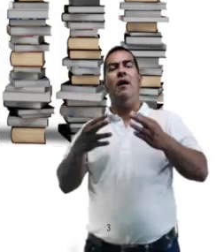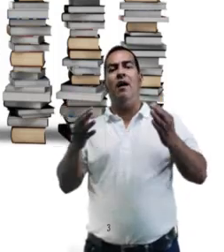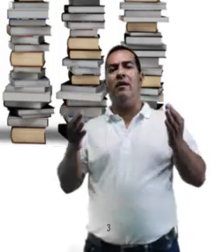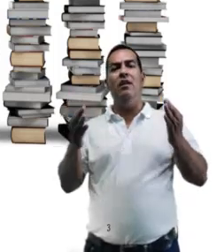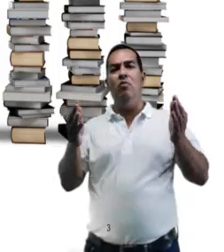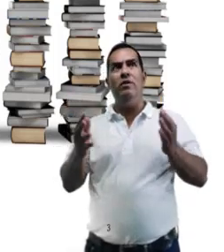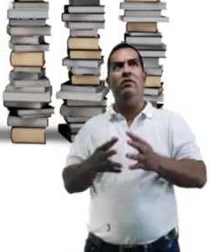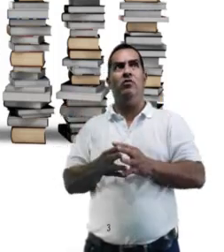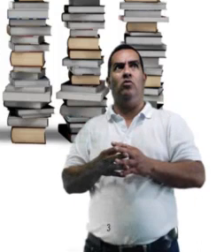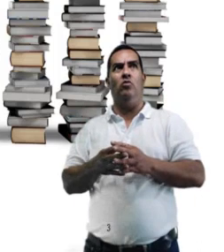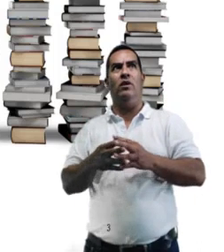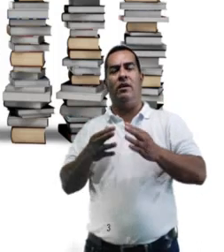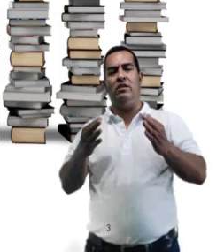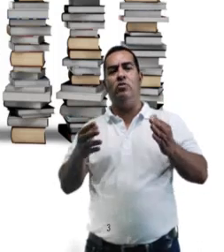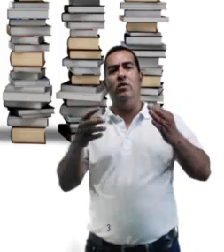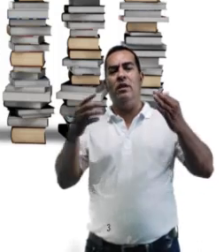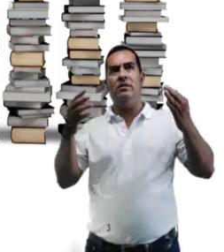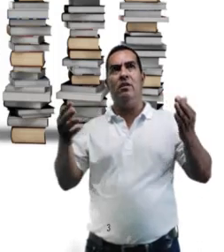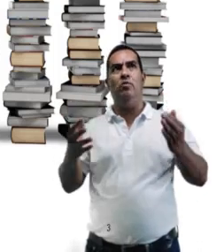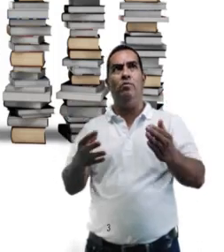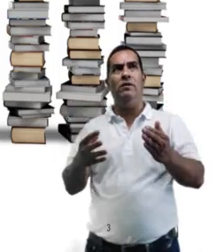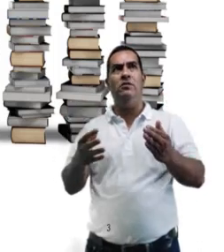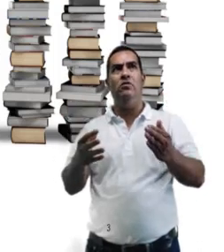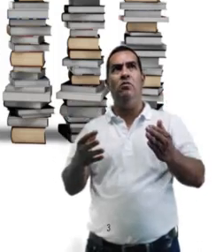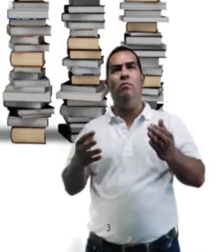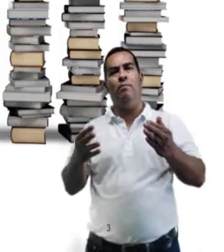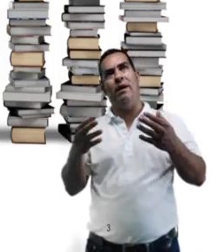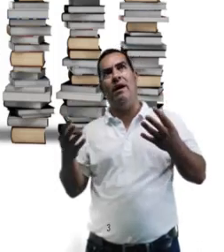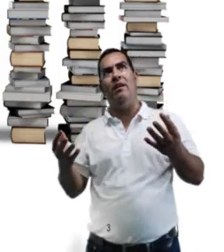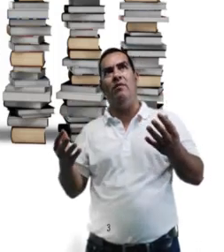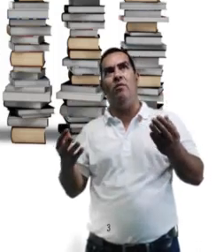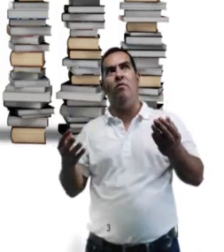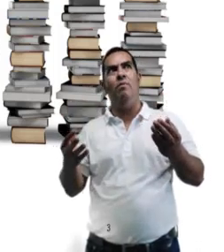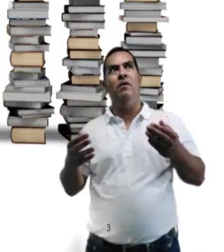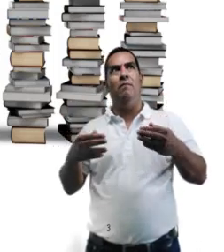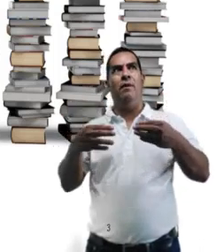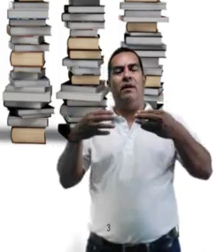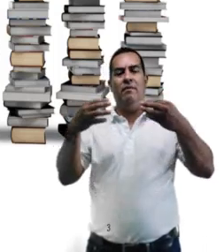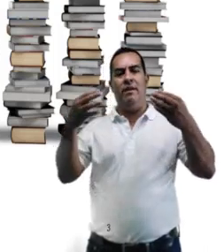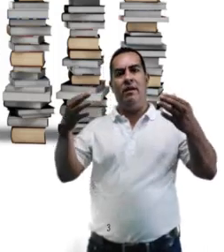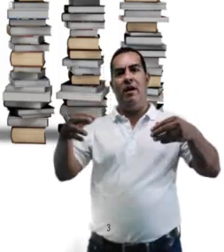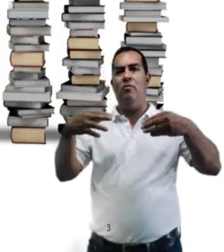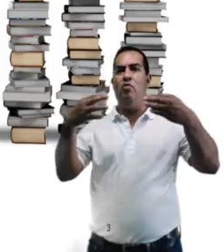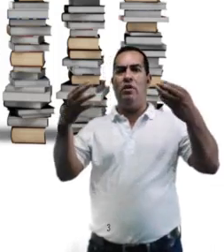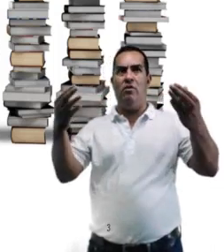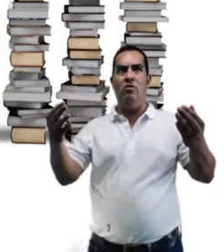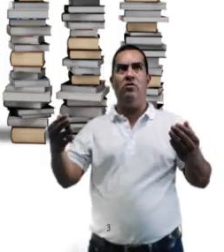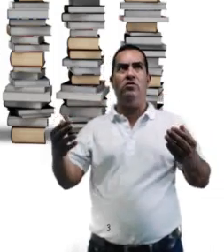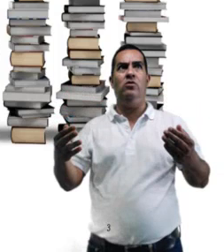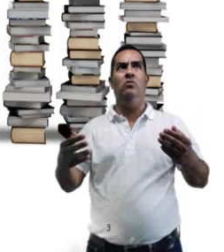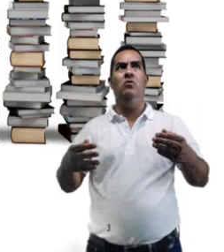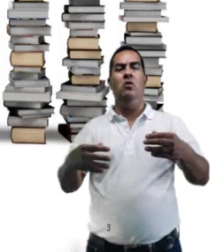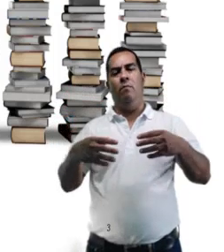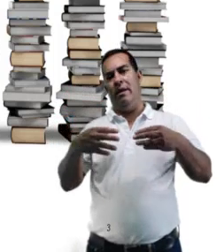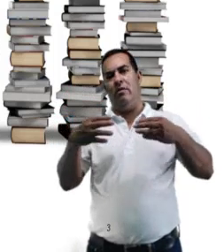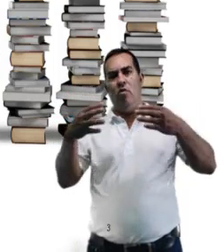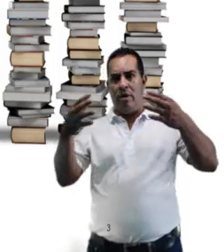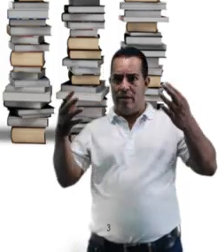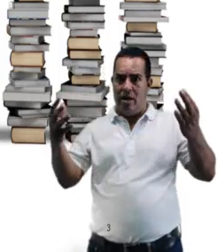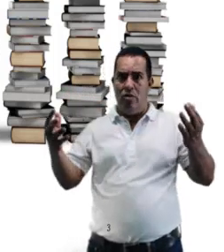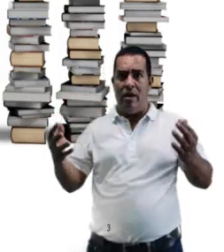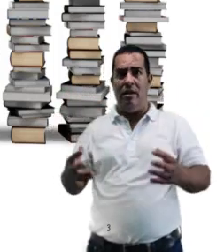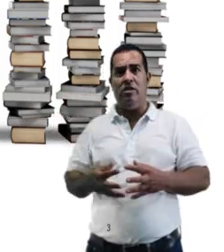oportunidad aquel momento que resulta ser propicio para algo, para llevar a cabo un negocio,